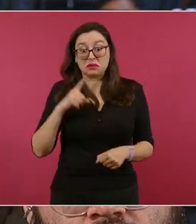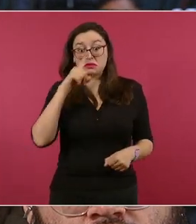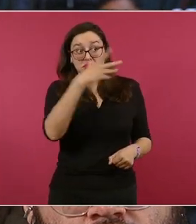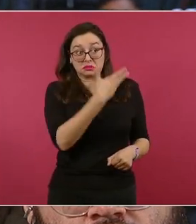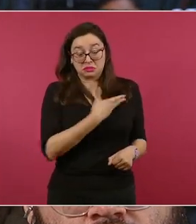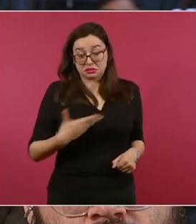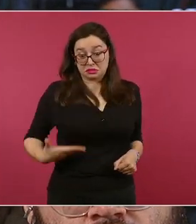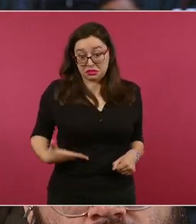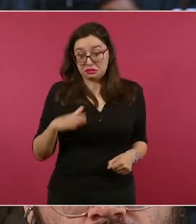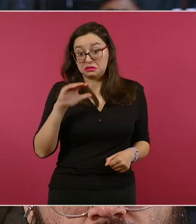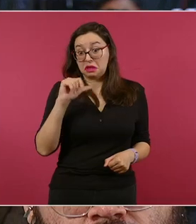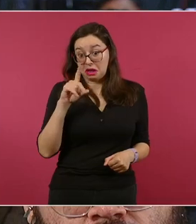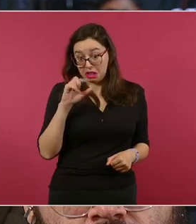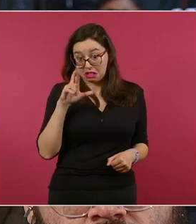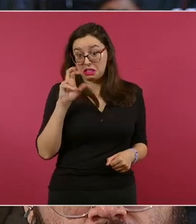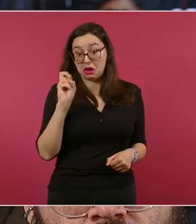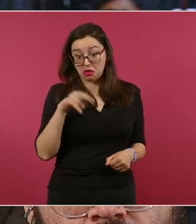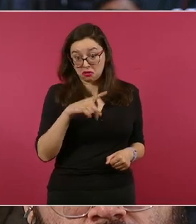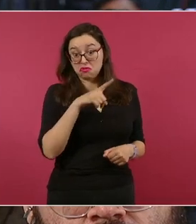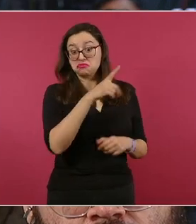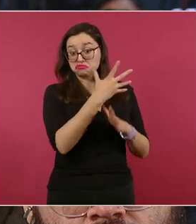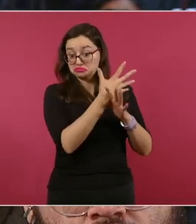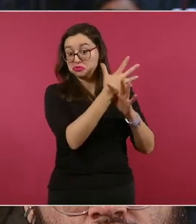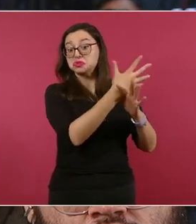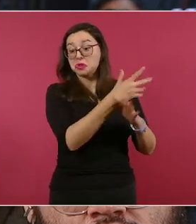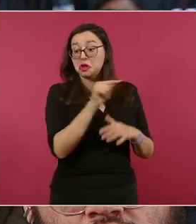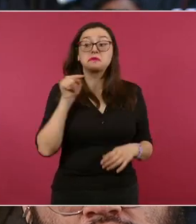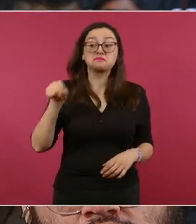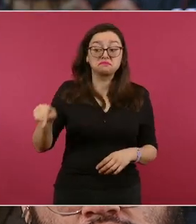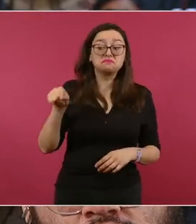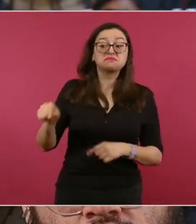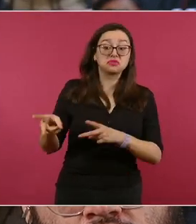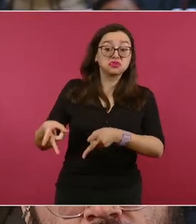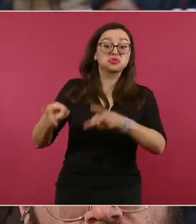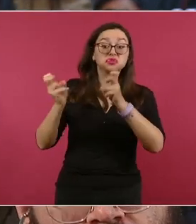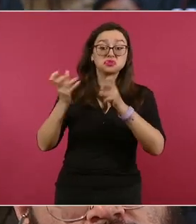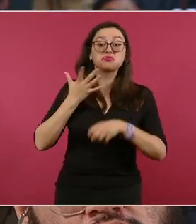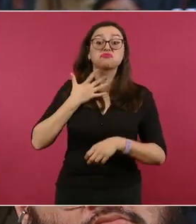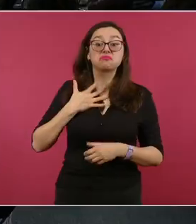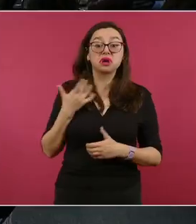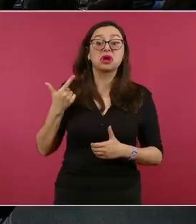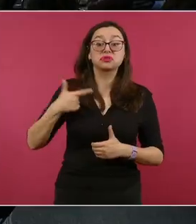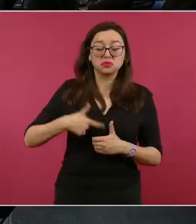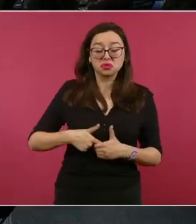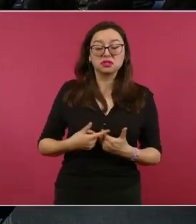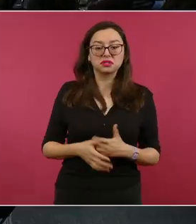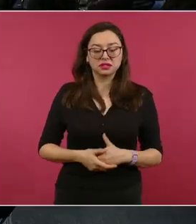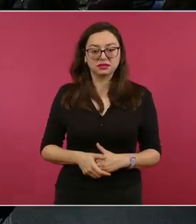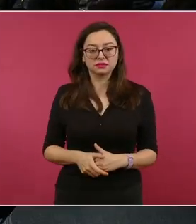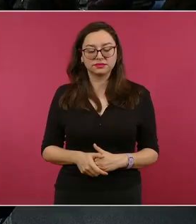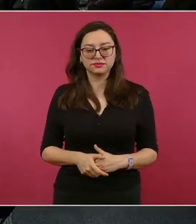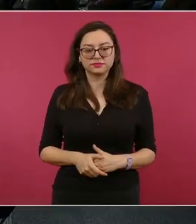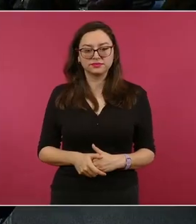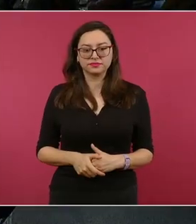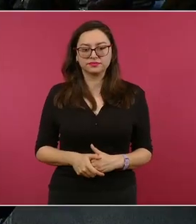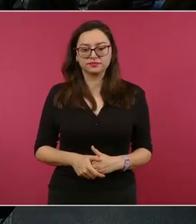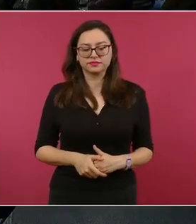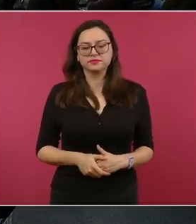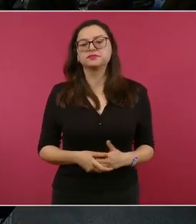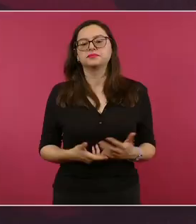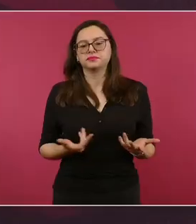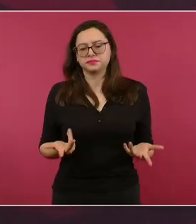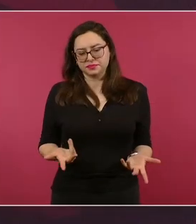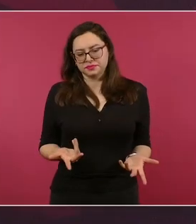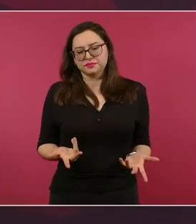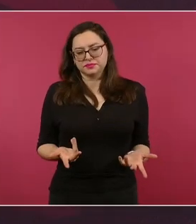y qué nos podría decir de esta. Bueno, esto. Que se está haciendo la investigación. Lo